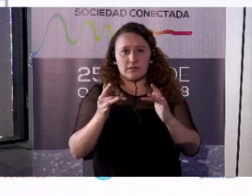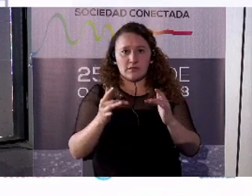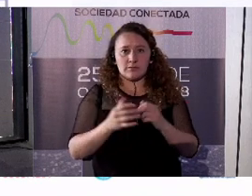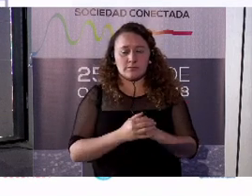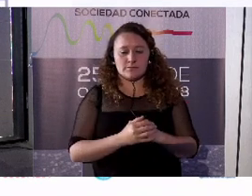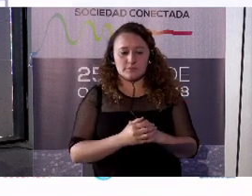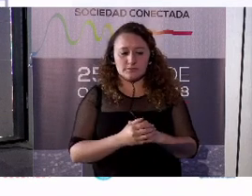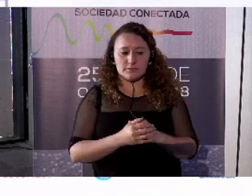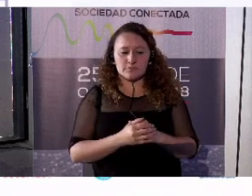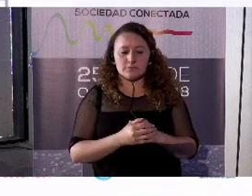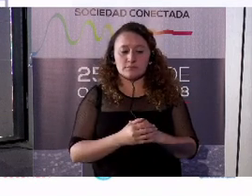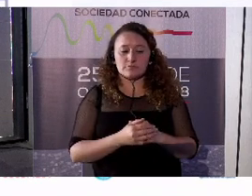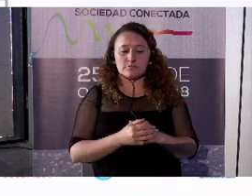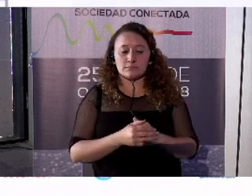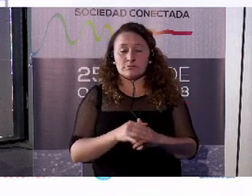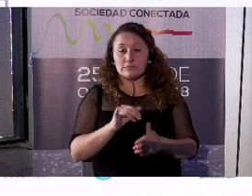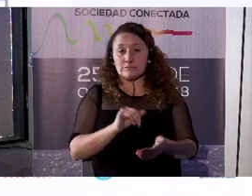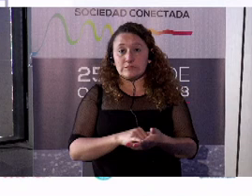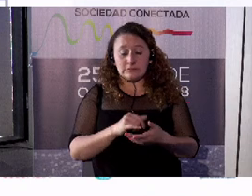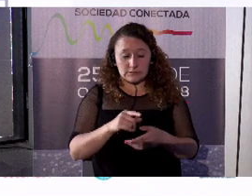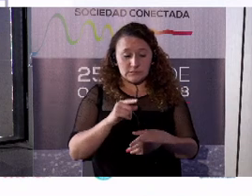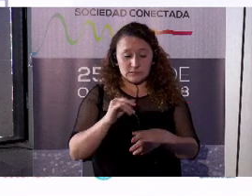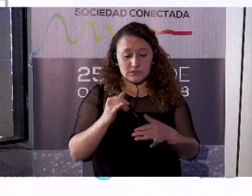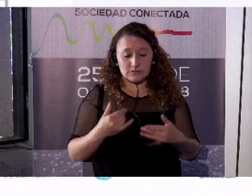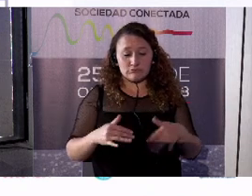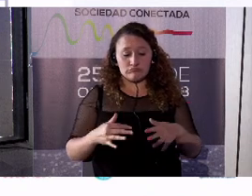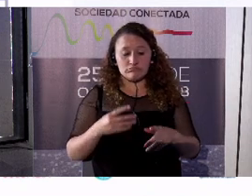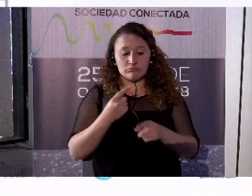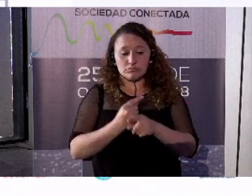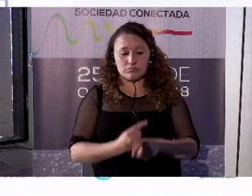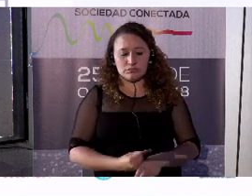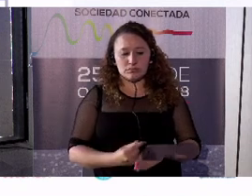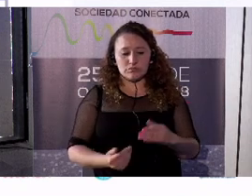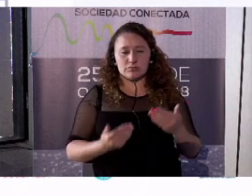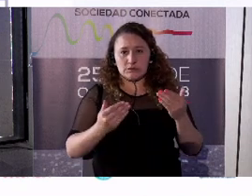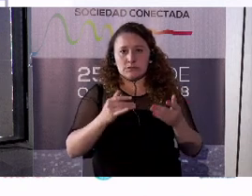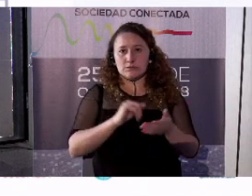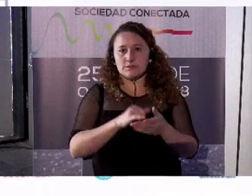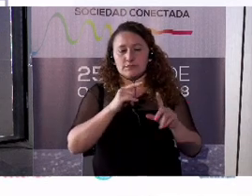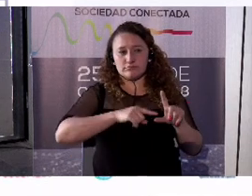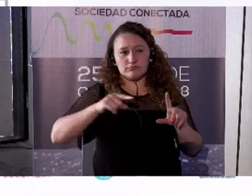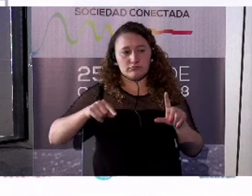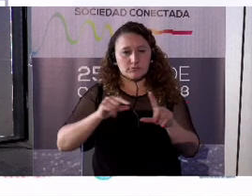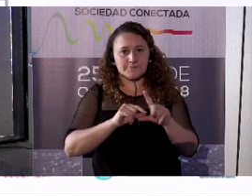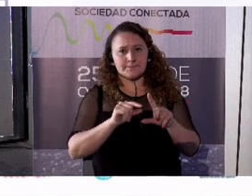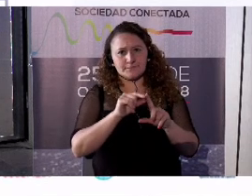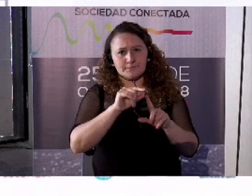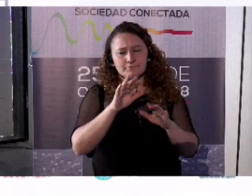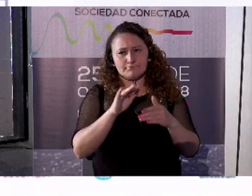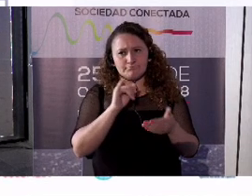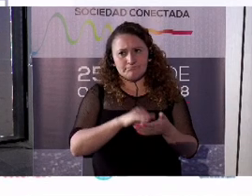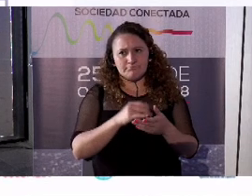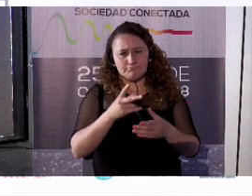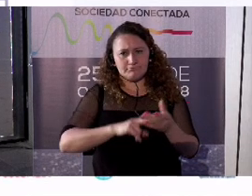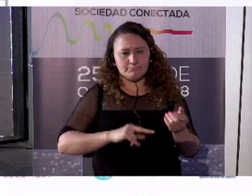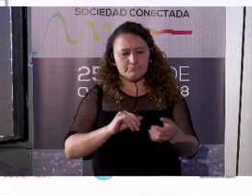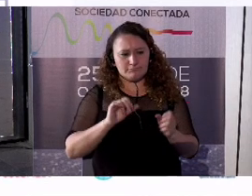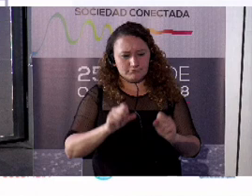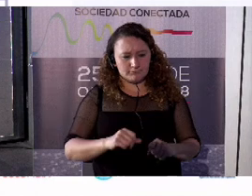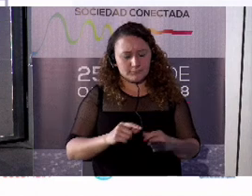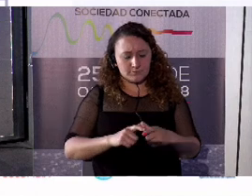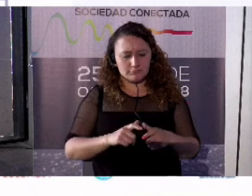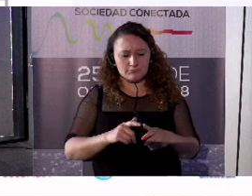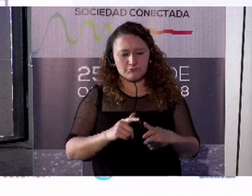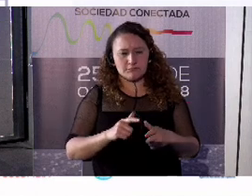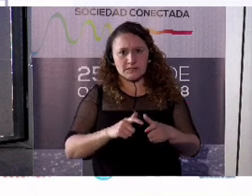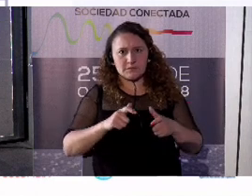red esa es una medida de eficiencia espectral y a la vez si podemos aumentar la cantidad de espectro disponible podemos aumentar